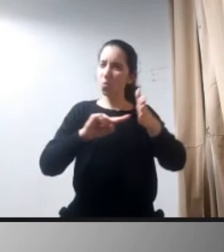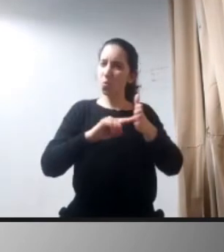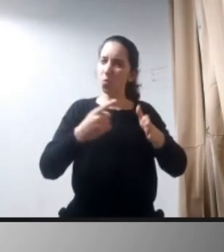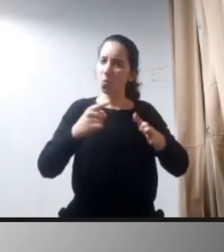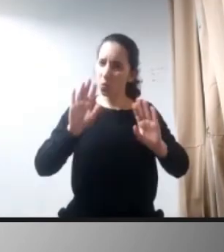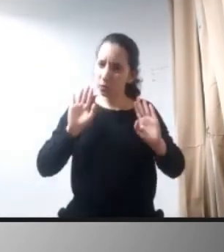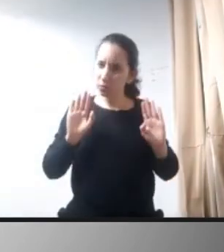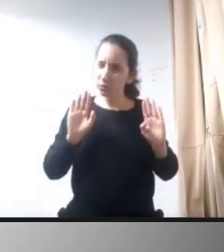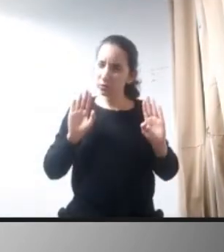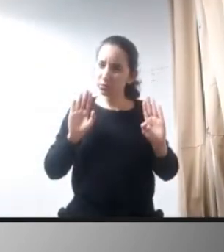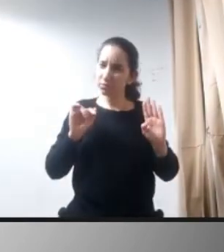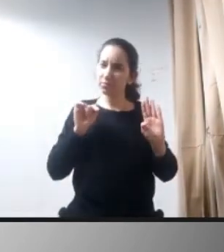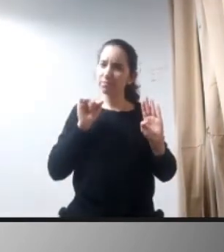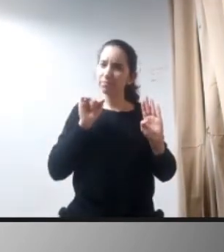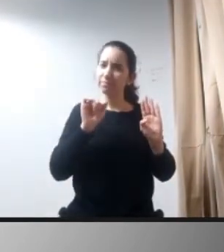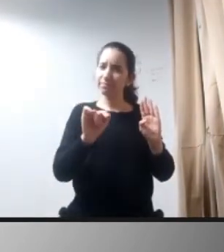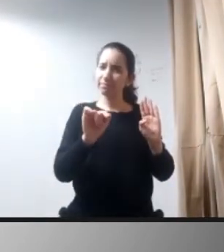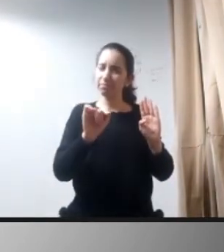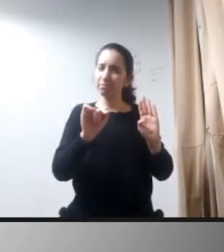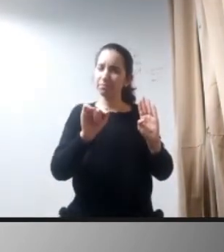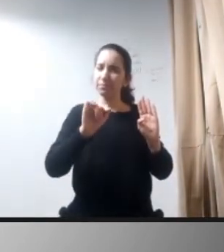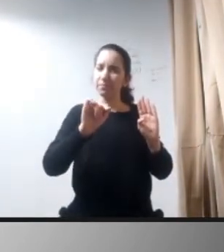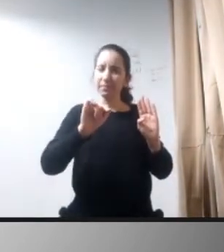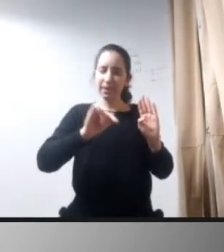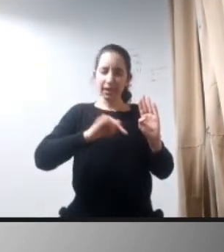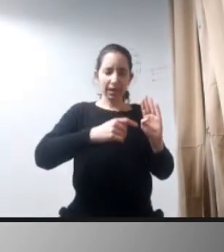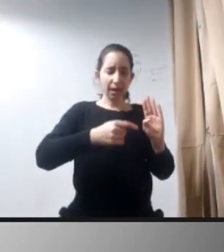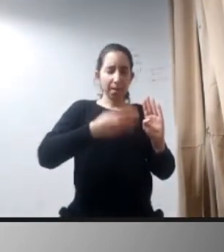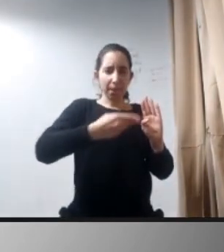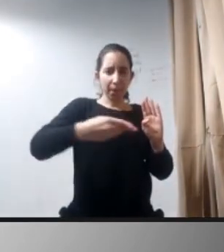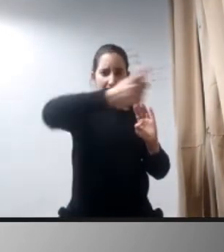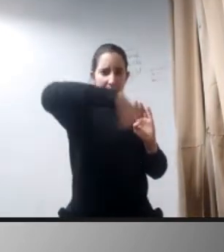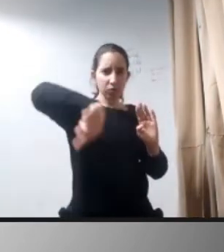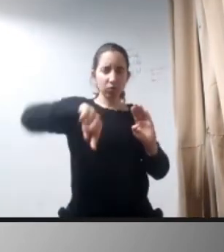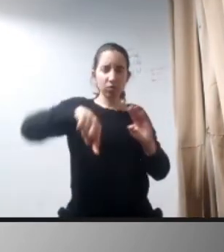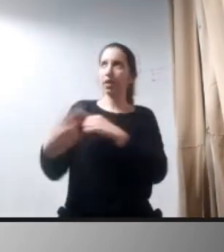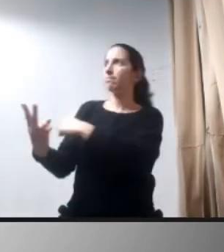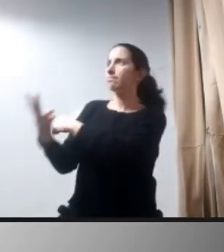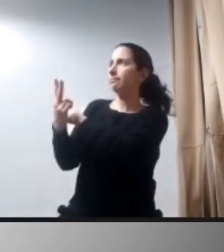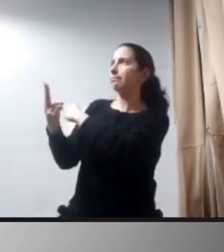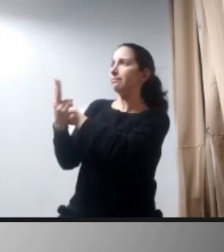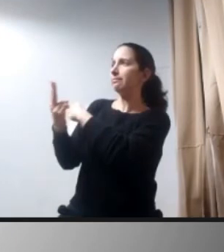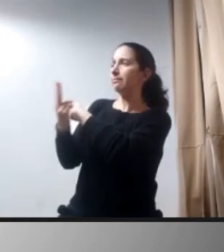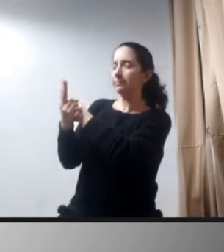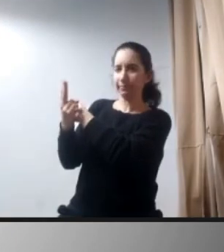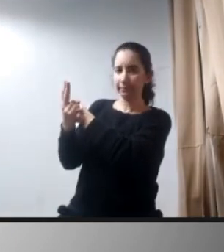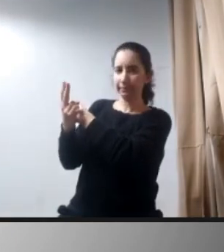tiene que ver con la situación de aquellas personas que son cuidadas